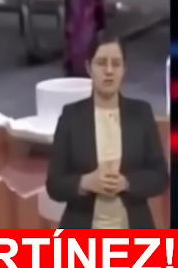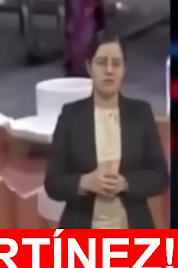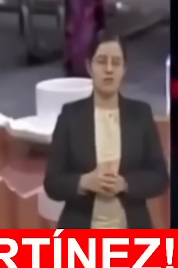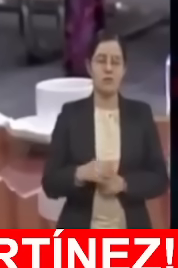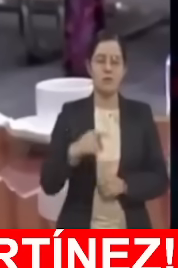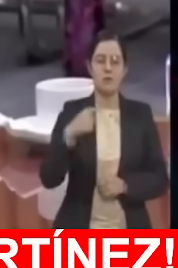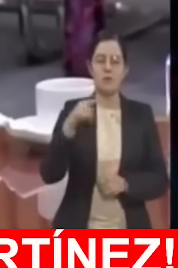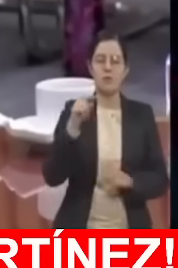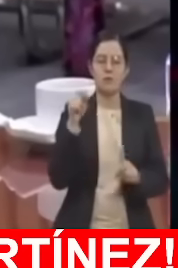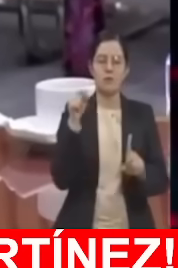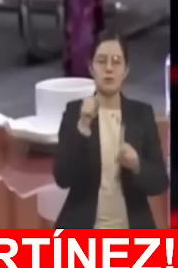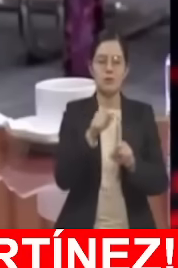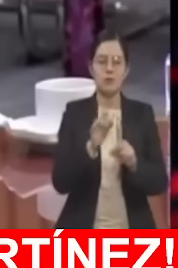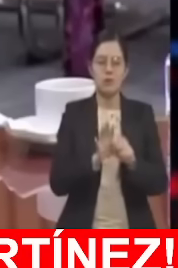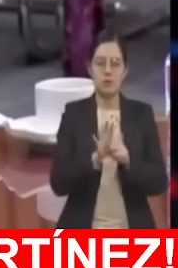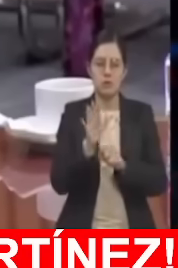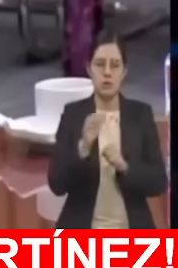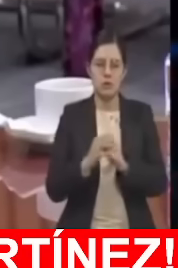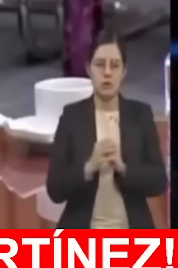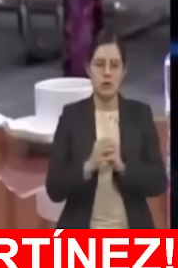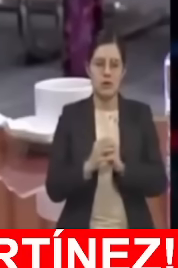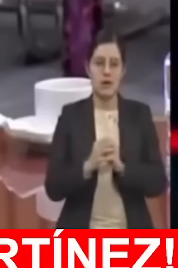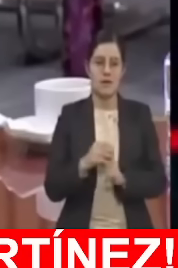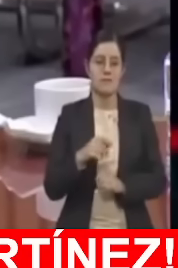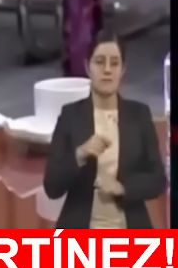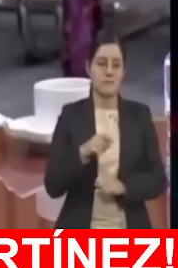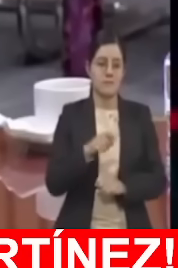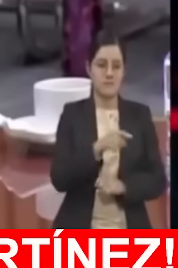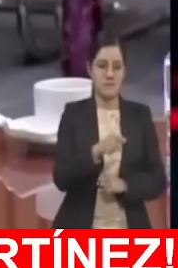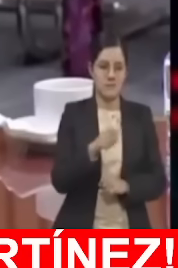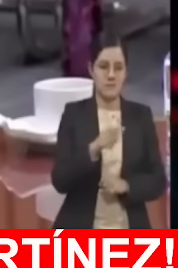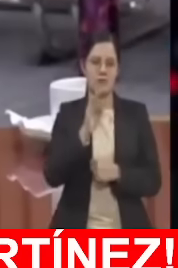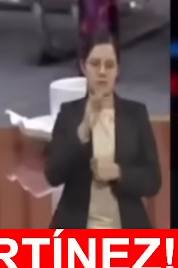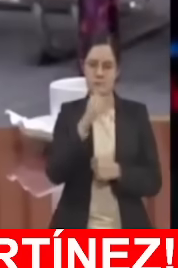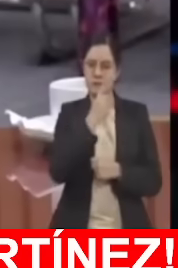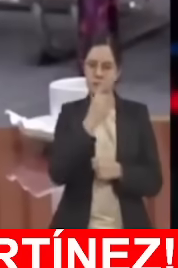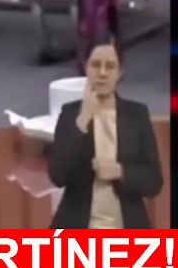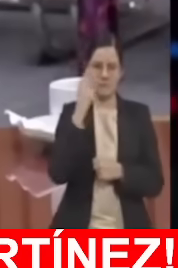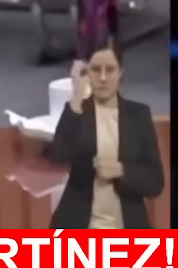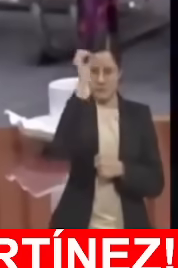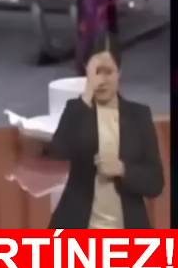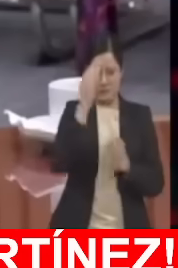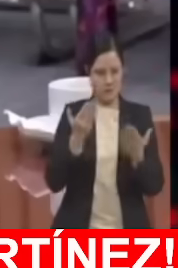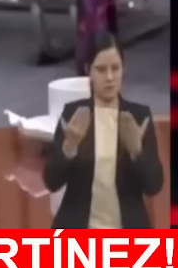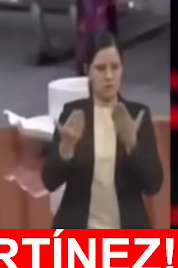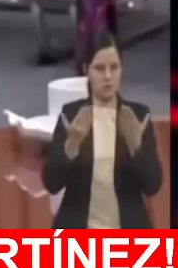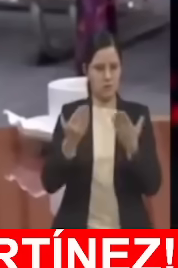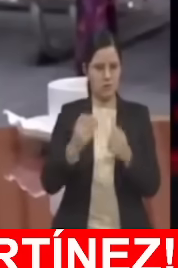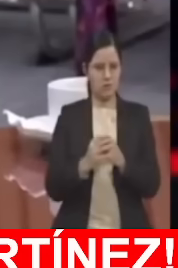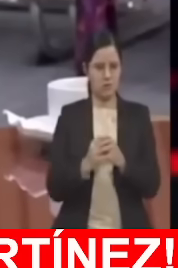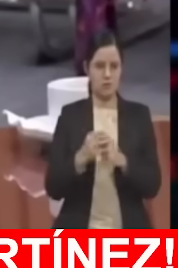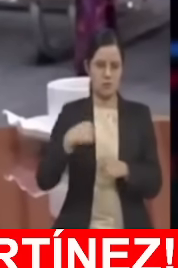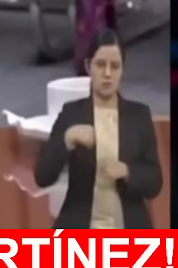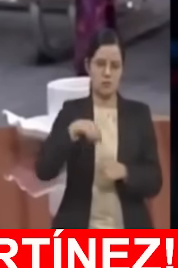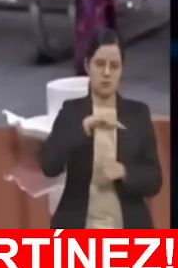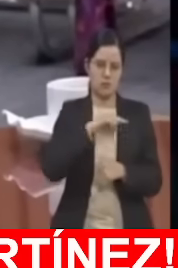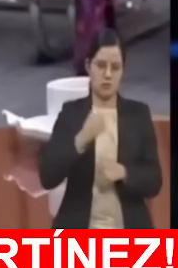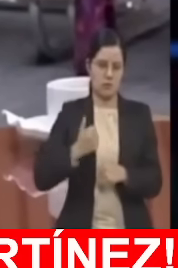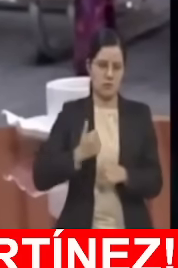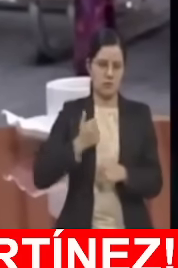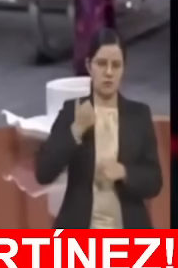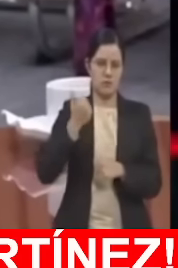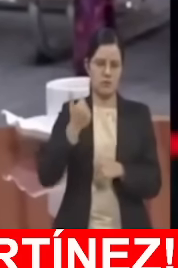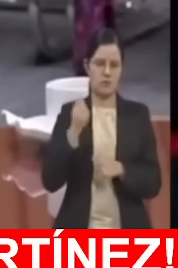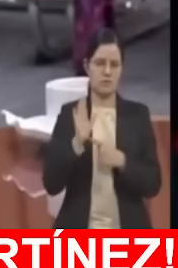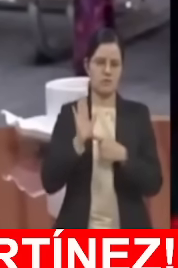intención es simplemente repartirse los cargos los puestos y nosotros no vamos a dejar pasar la oportunidad de